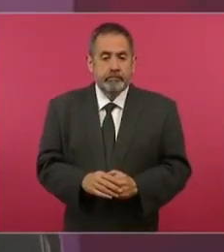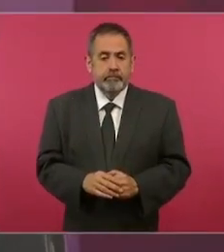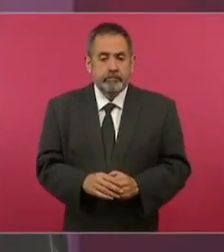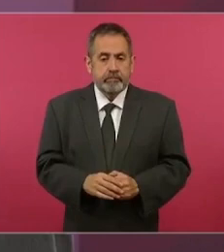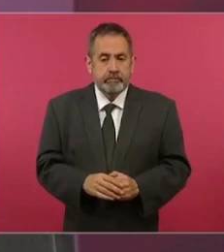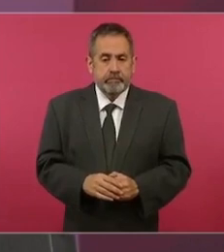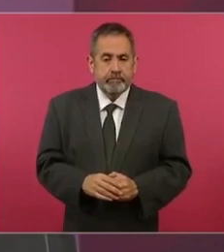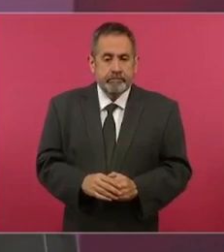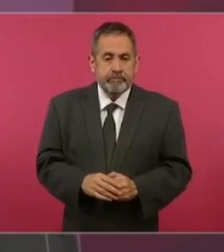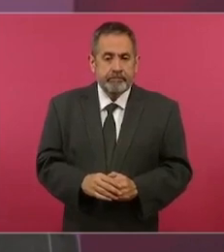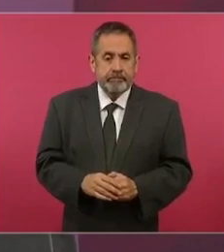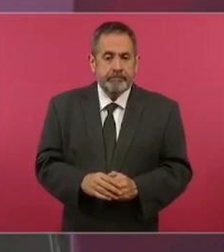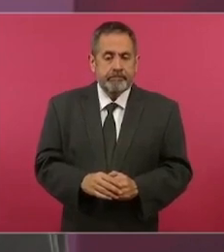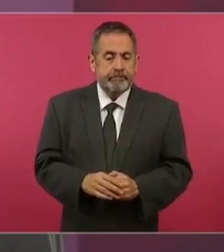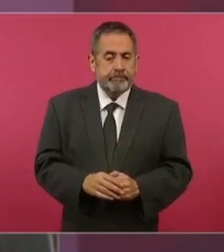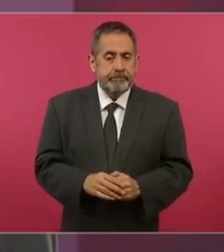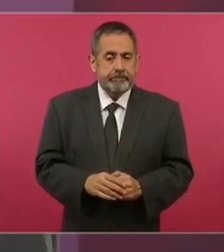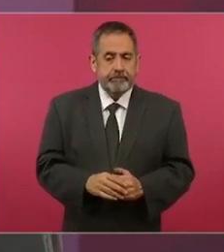con